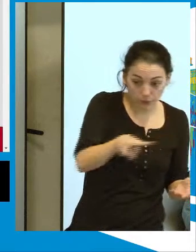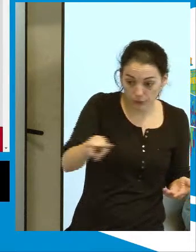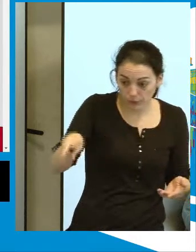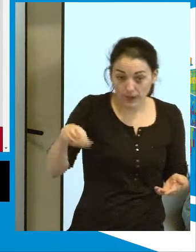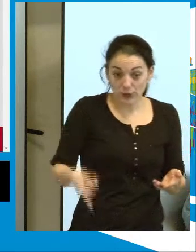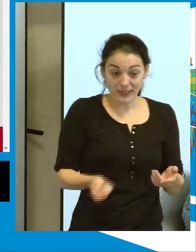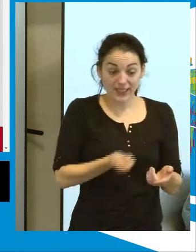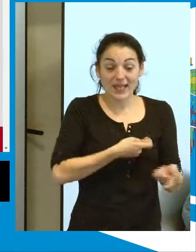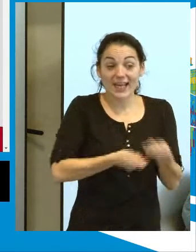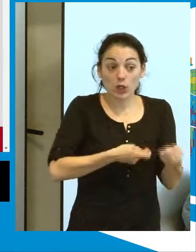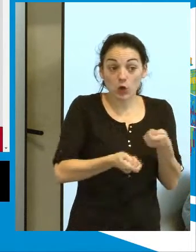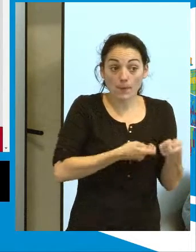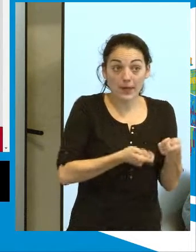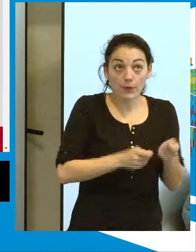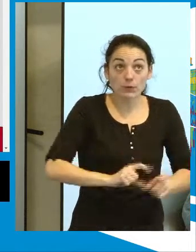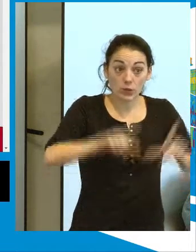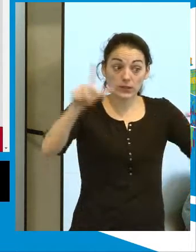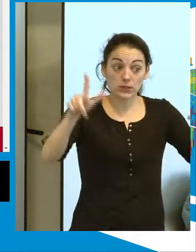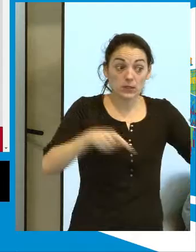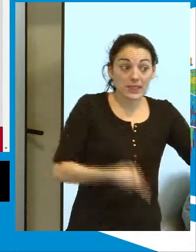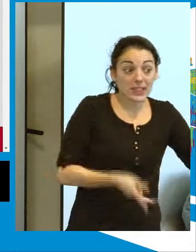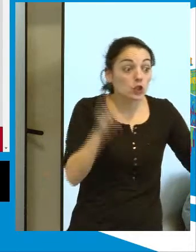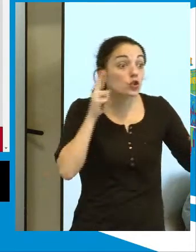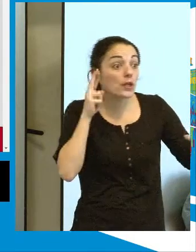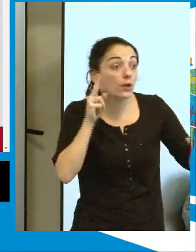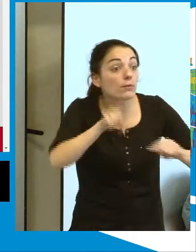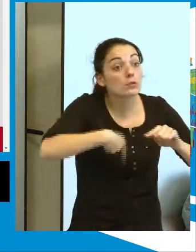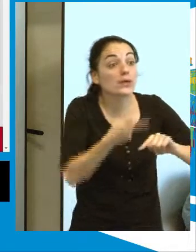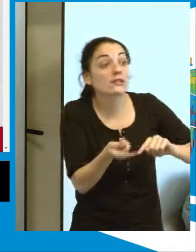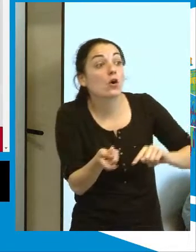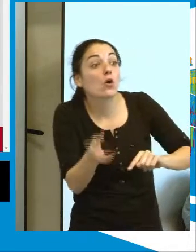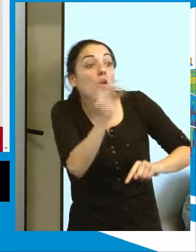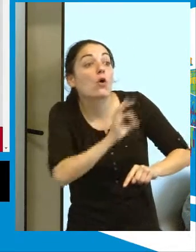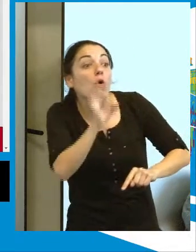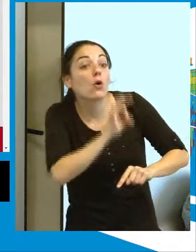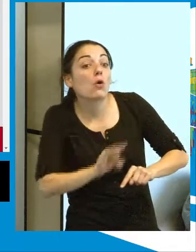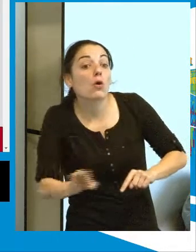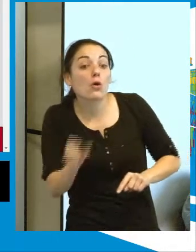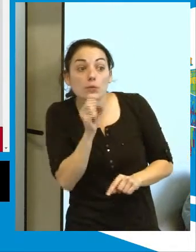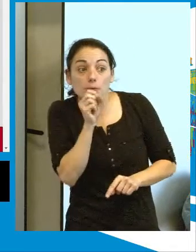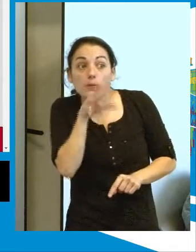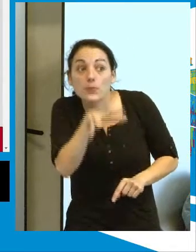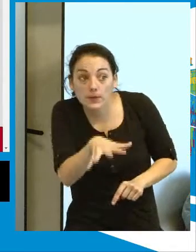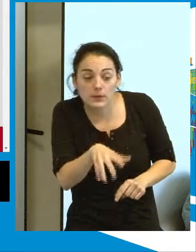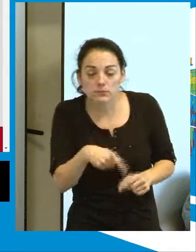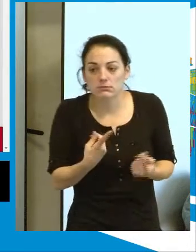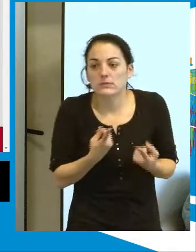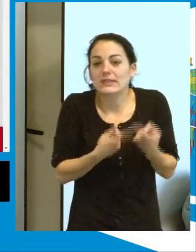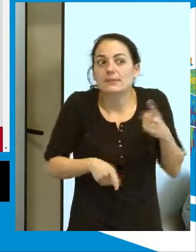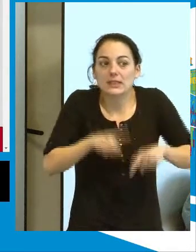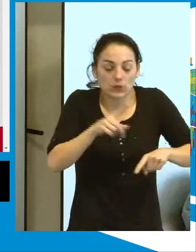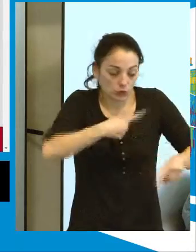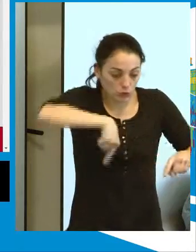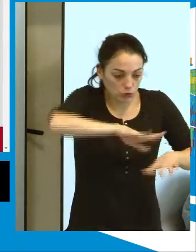el comando, pues emitiríamos un sonido o un soplido y el sistema lanzaría o bien el comando o bien el área de navegación. Y entonces nos podríamos